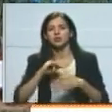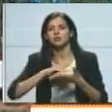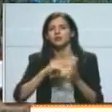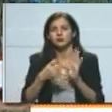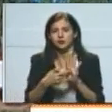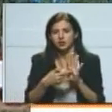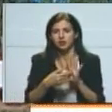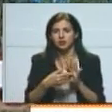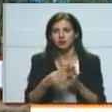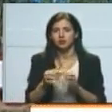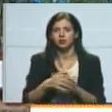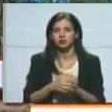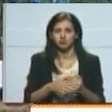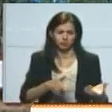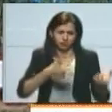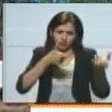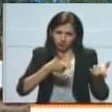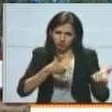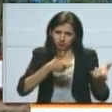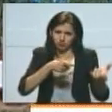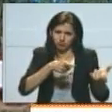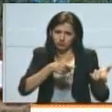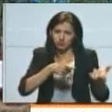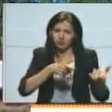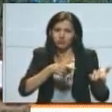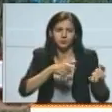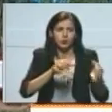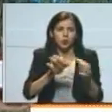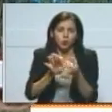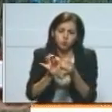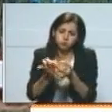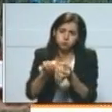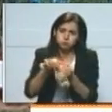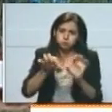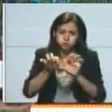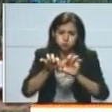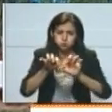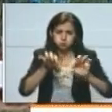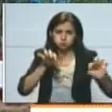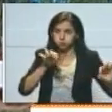del instrumento de estos cañones que puede dañar al que está atrás.